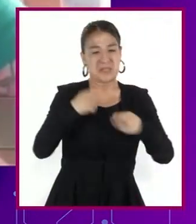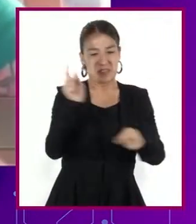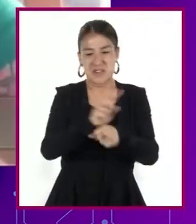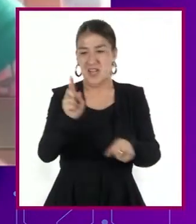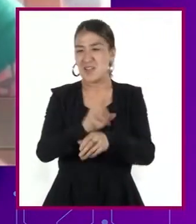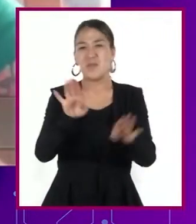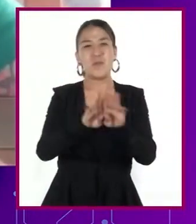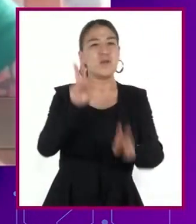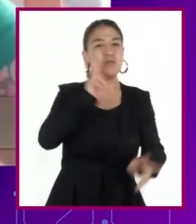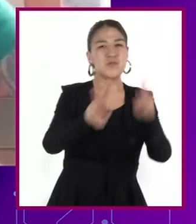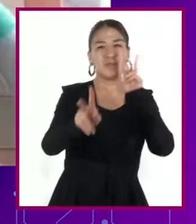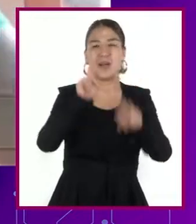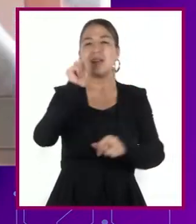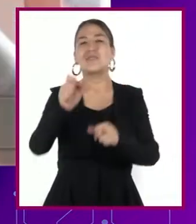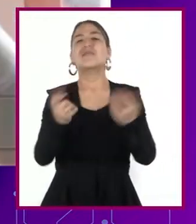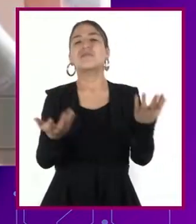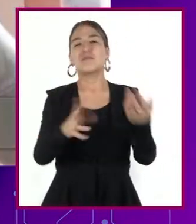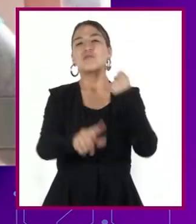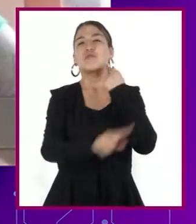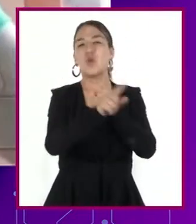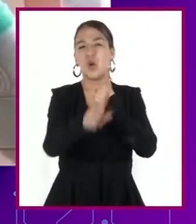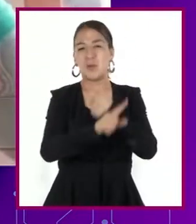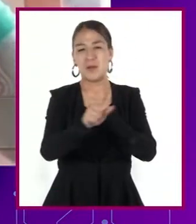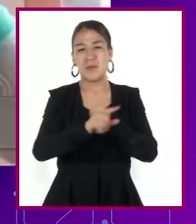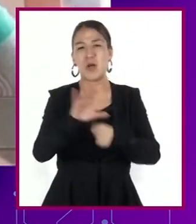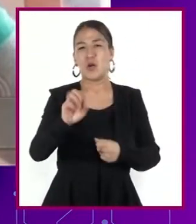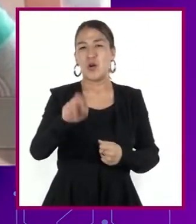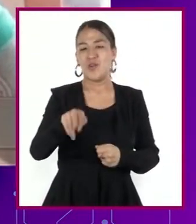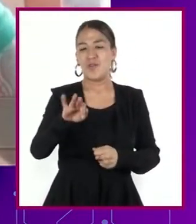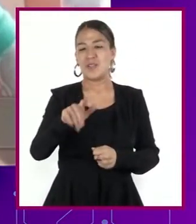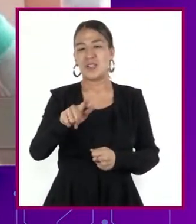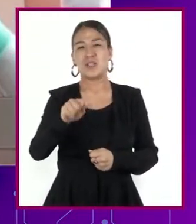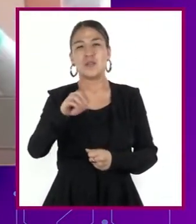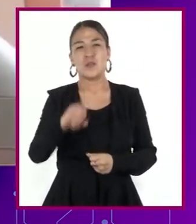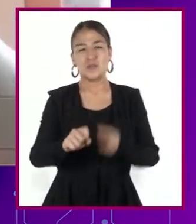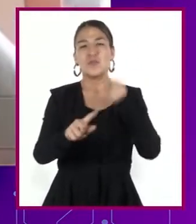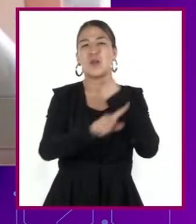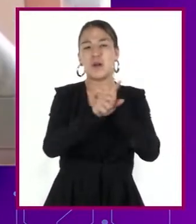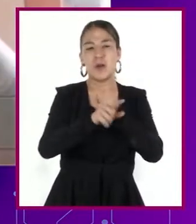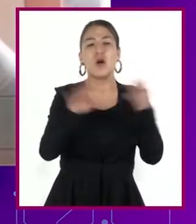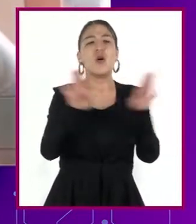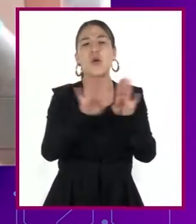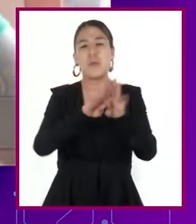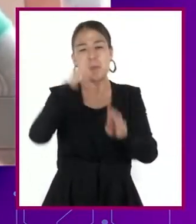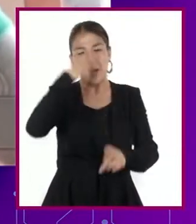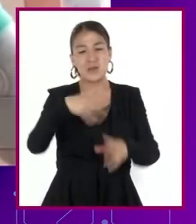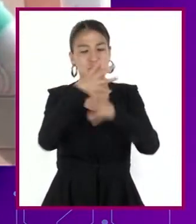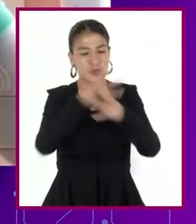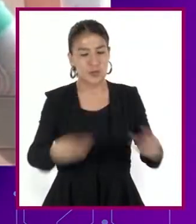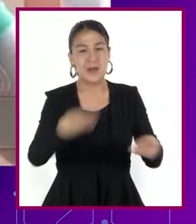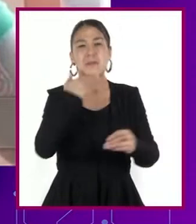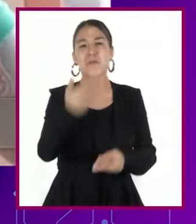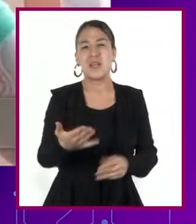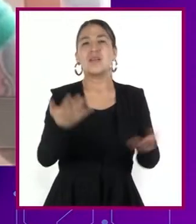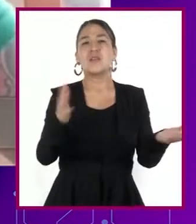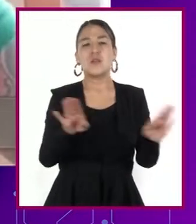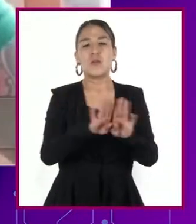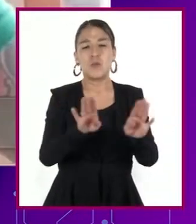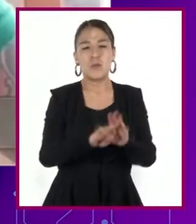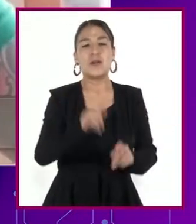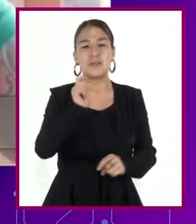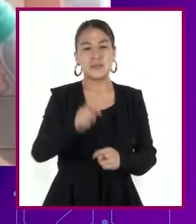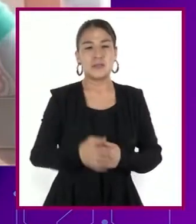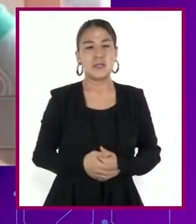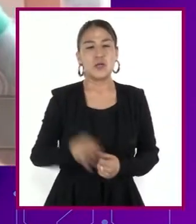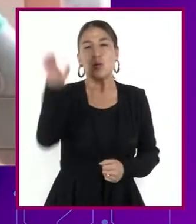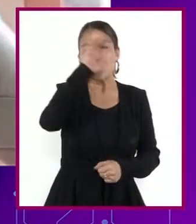y que es el tema de los conflictos y su resolución de manera no violenta. La resolución no violenta de los conflictos tiene que ver con